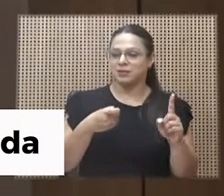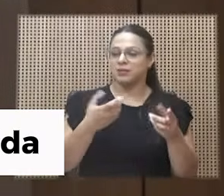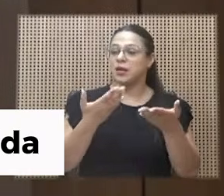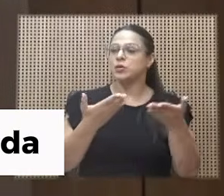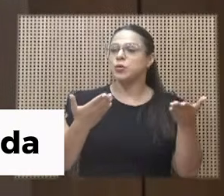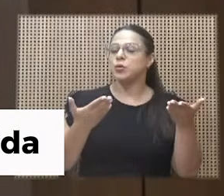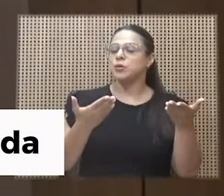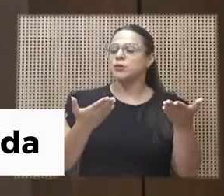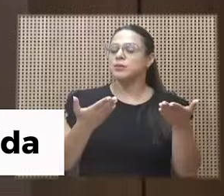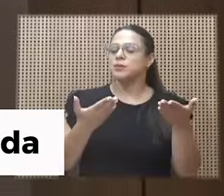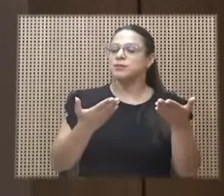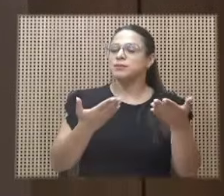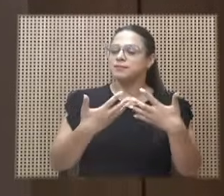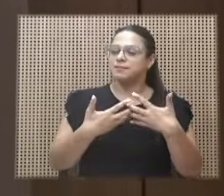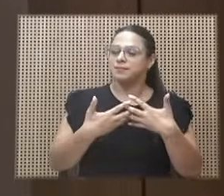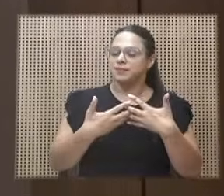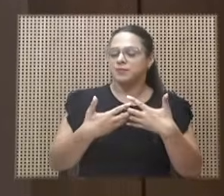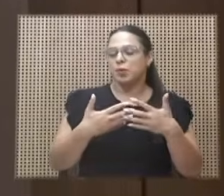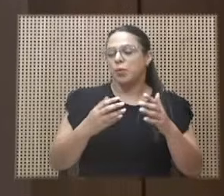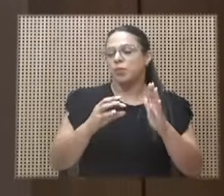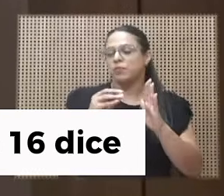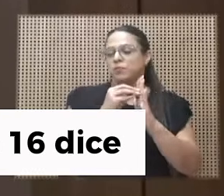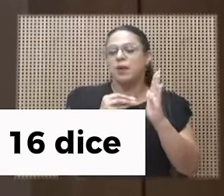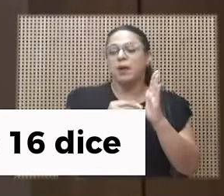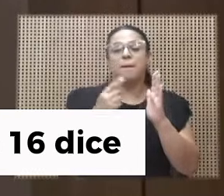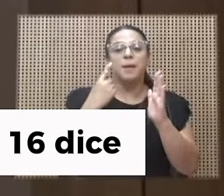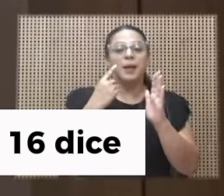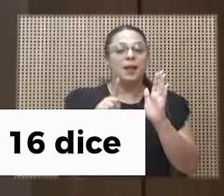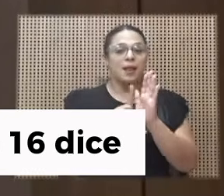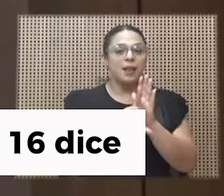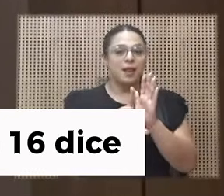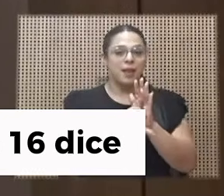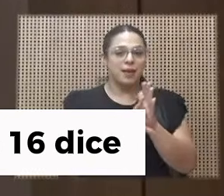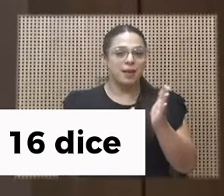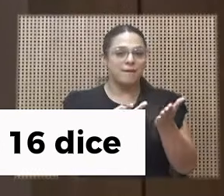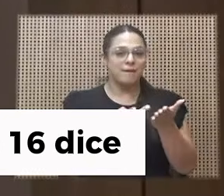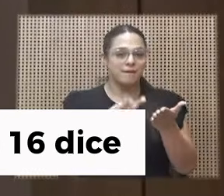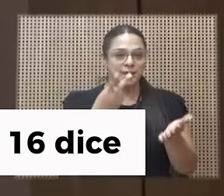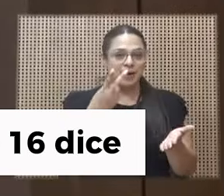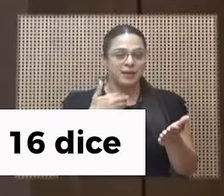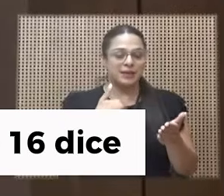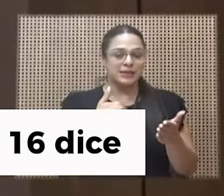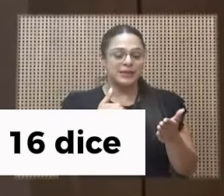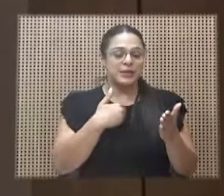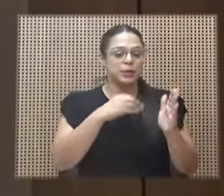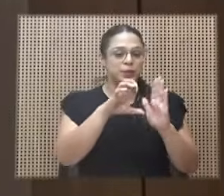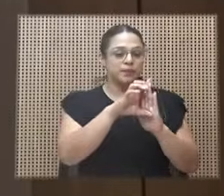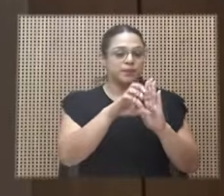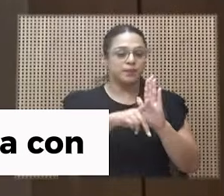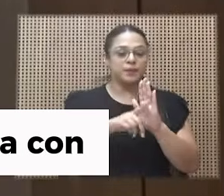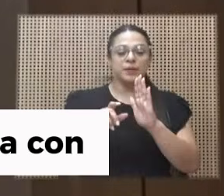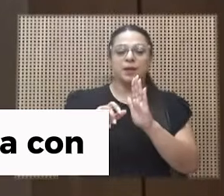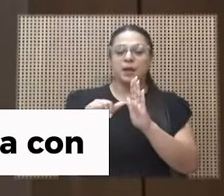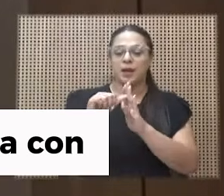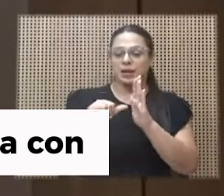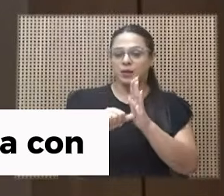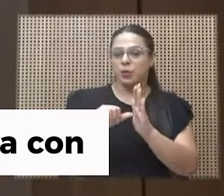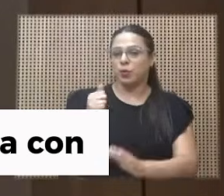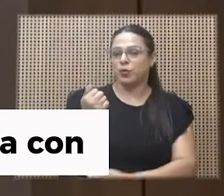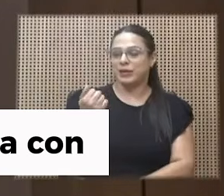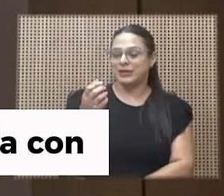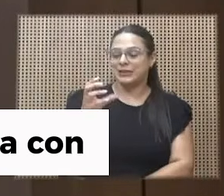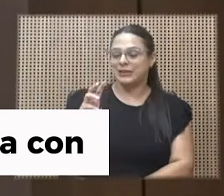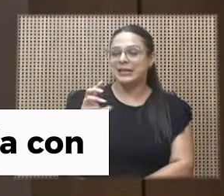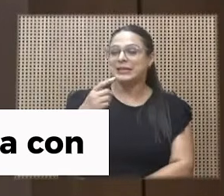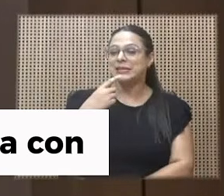Entonces, para que una ley sea válida tiene que interpretarse respetando la Constitución, y el artículo 16 dice que la actividad